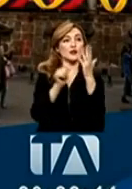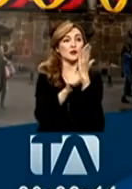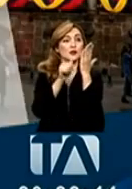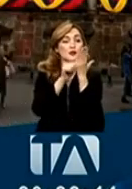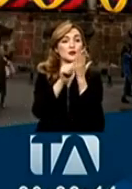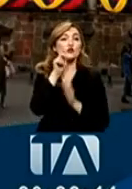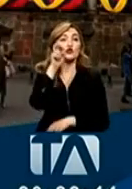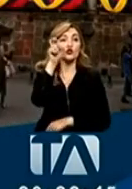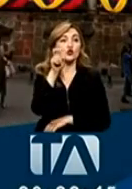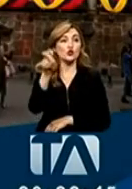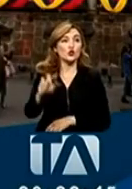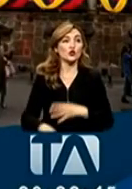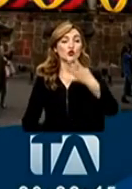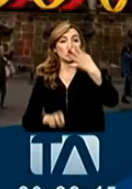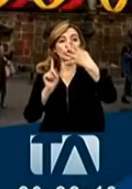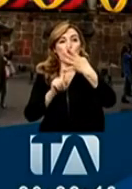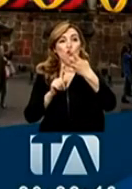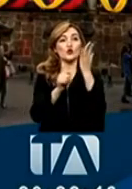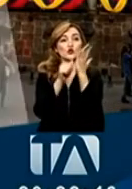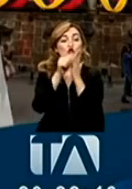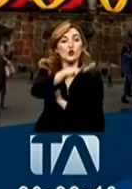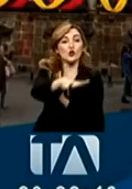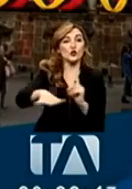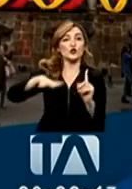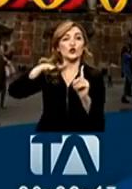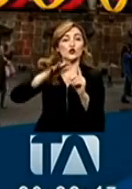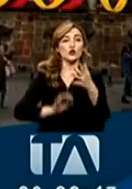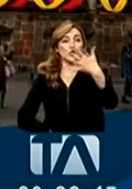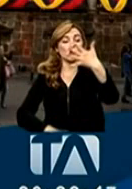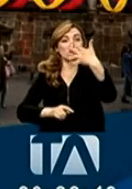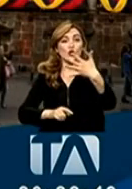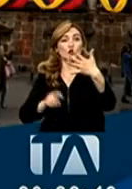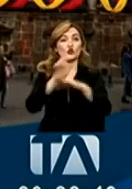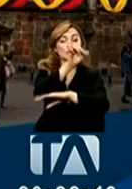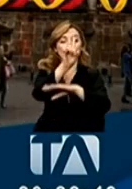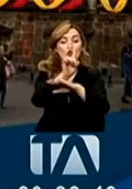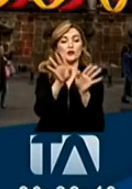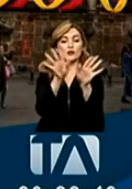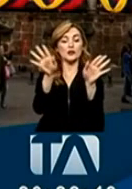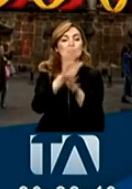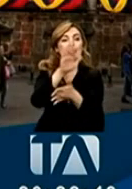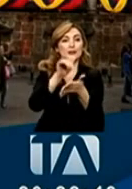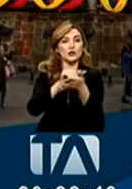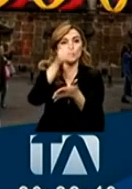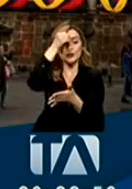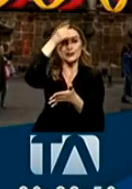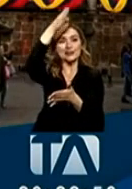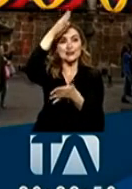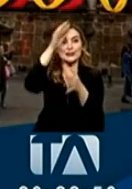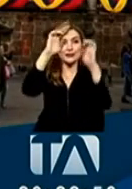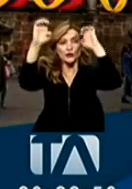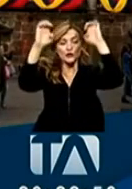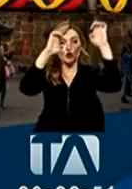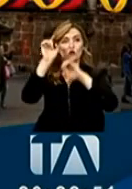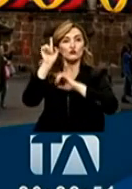de Turismo. Marcelo Mata Guerrero, ministro de Ambiente. Marlo Brito, director general del Centro de Inteligencia Estratégica.